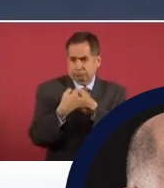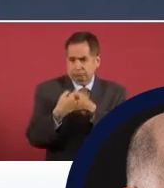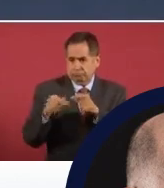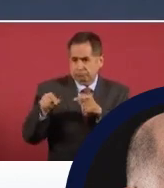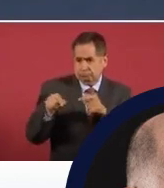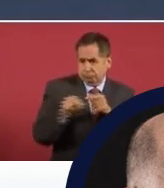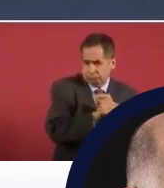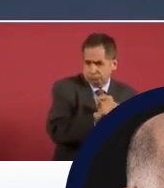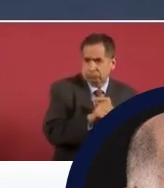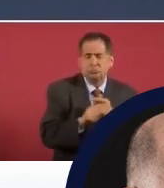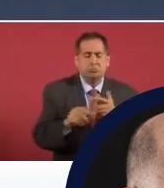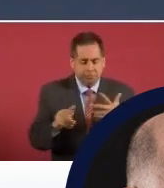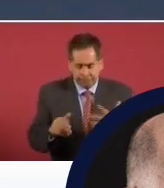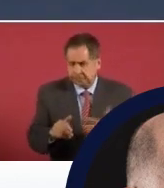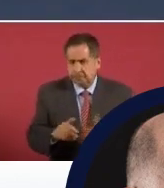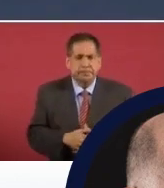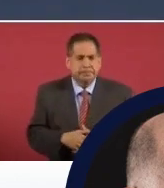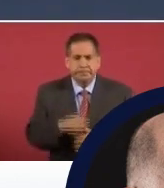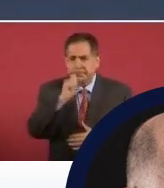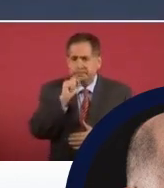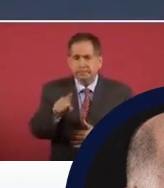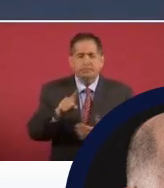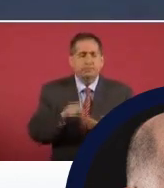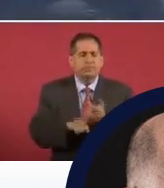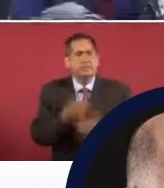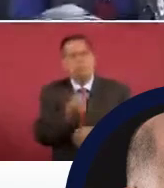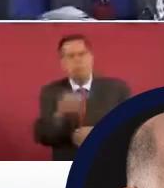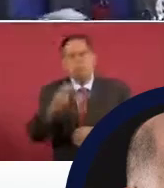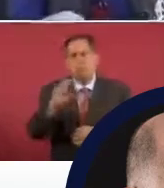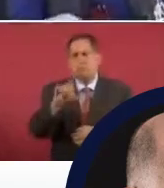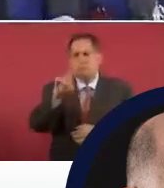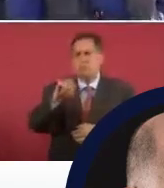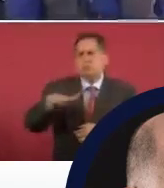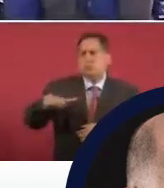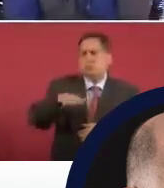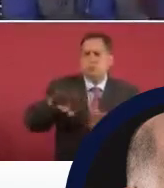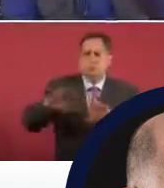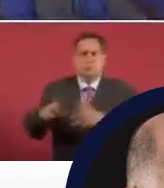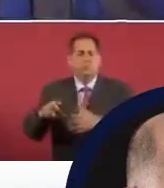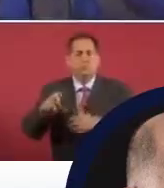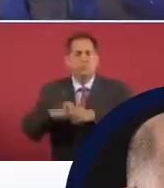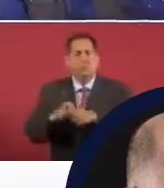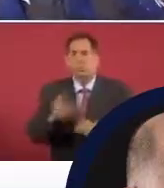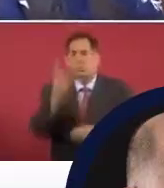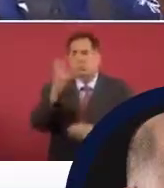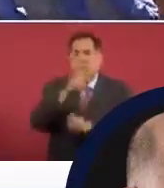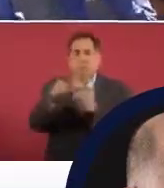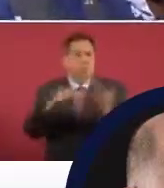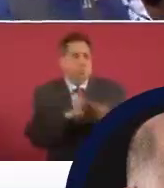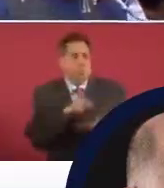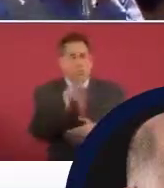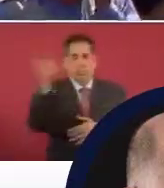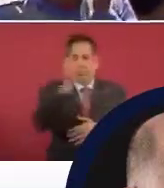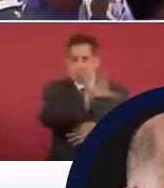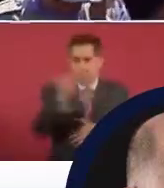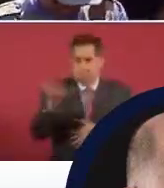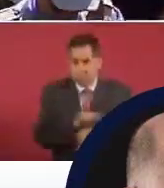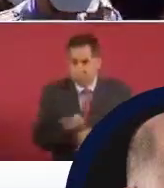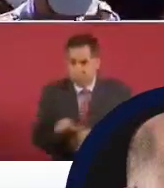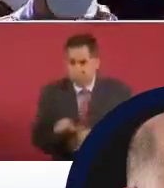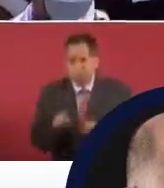creo que en ese sentido le va bien, pues. Si hoy hubiera elecciones, hoy volvería a ganar